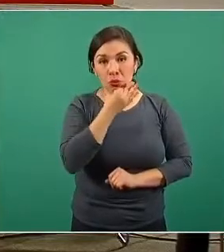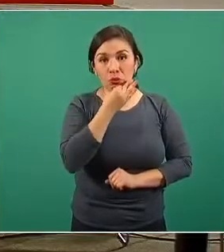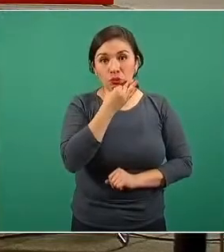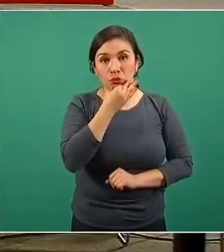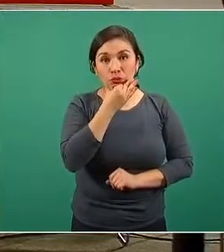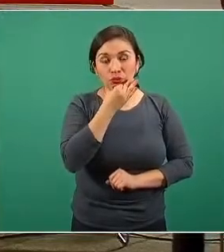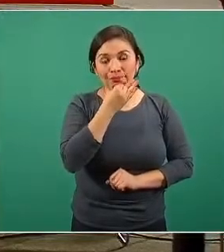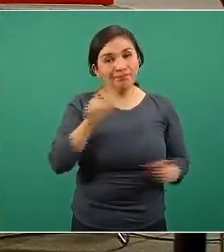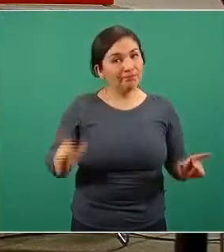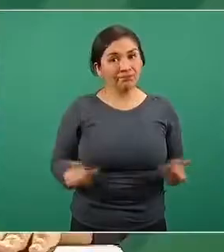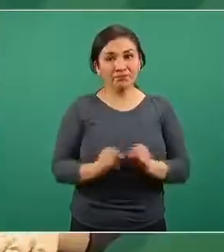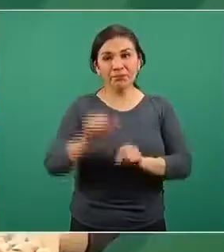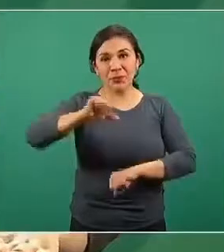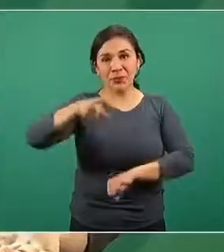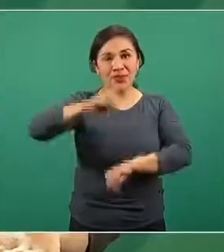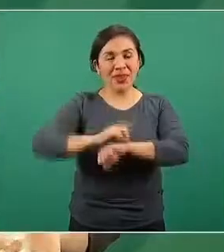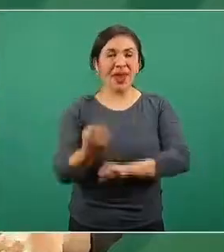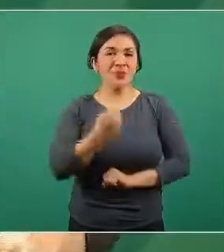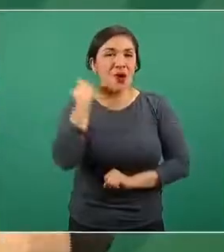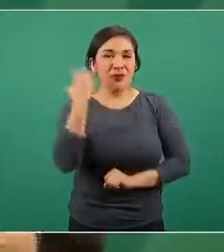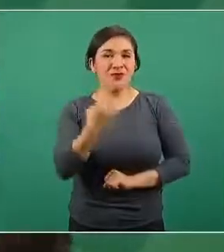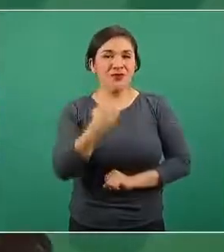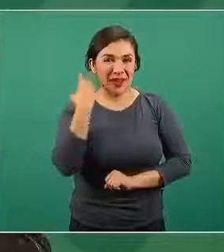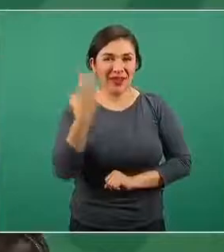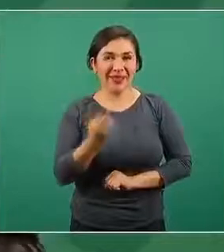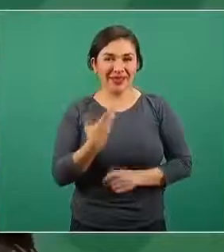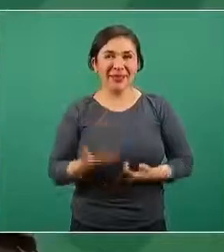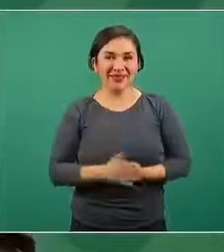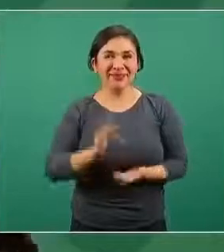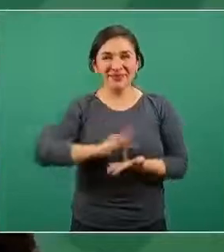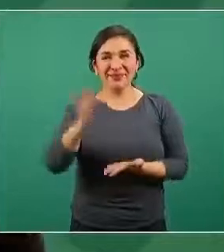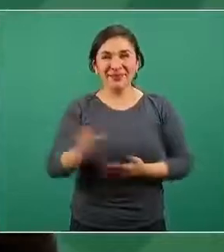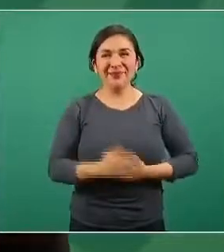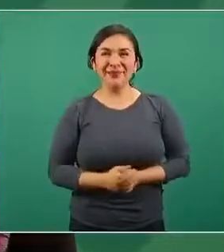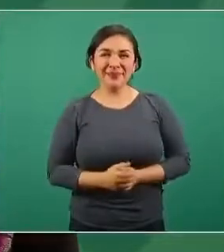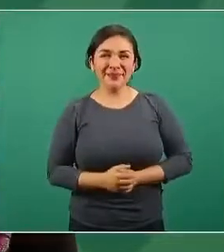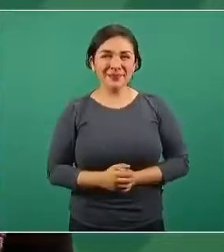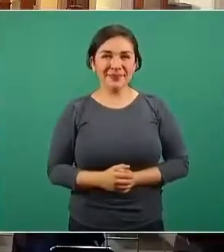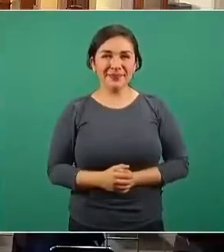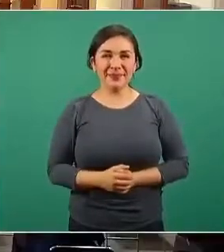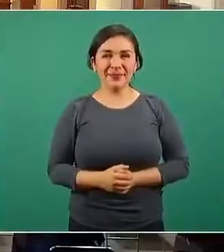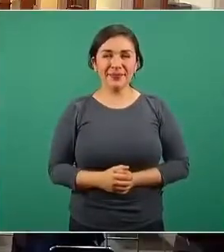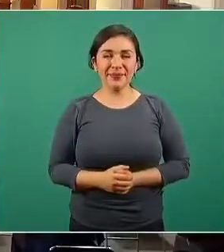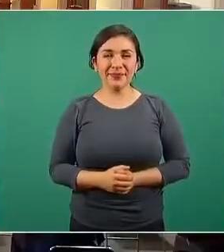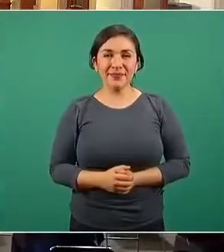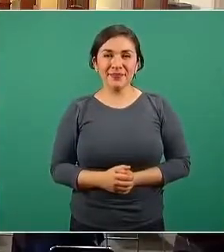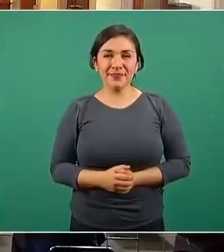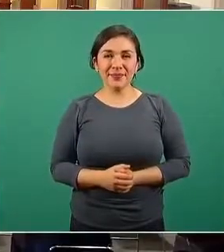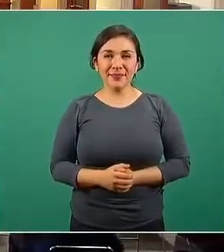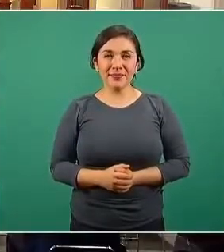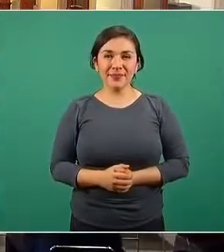8:02, damos por terminada la conferencia del día de hoy. Muchas gracias. Gracias.